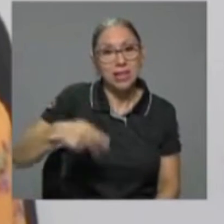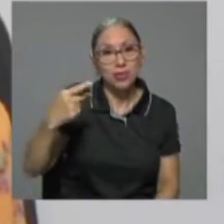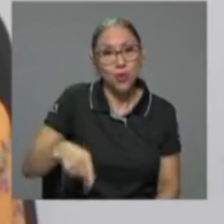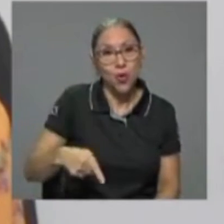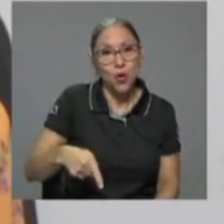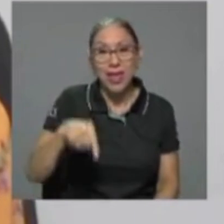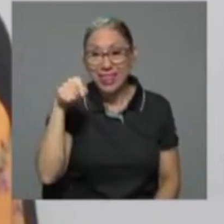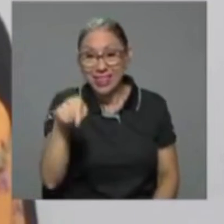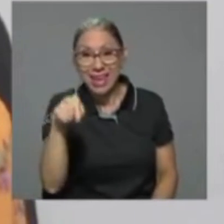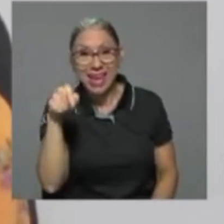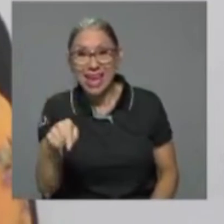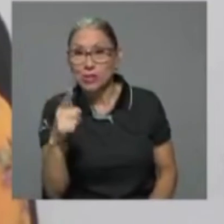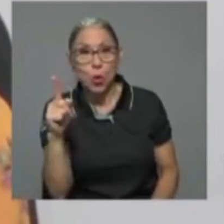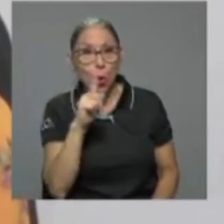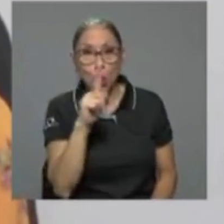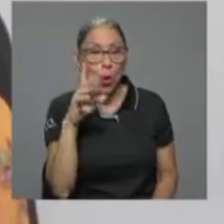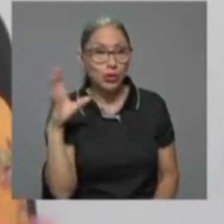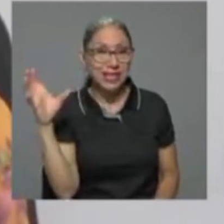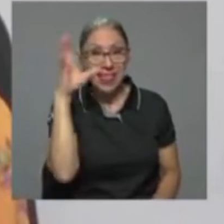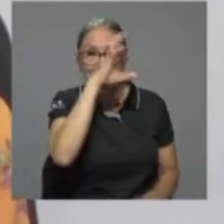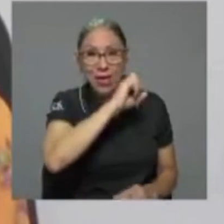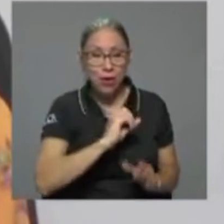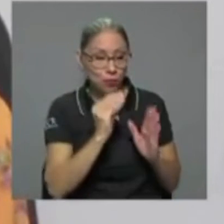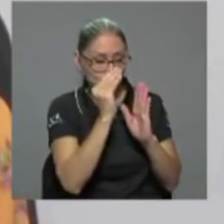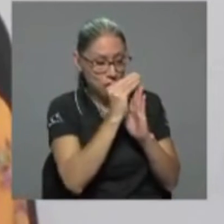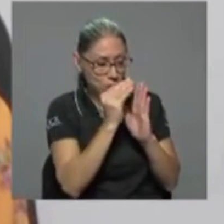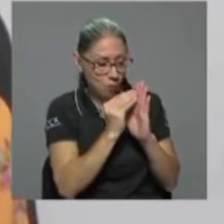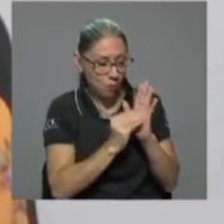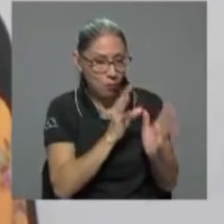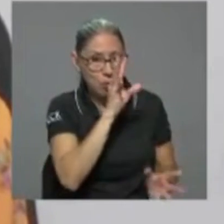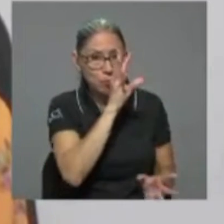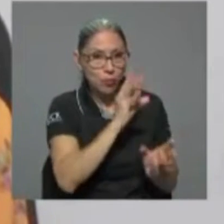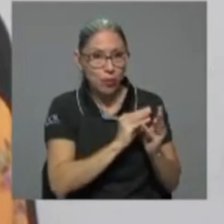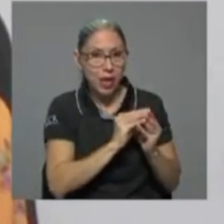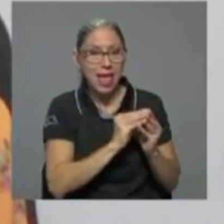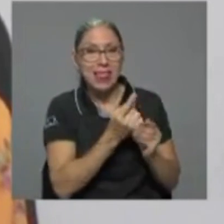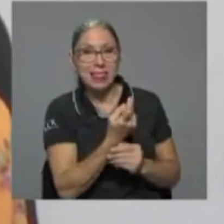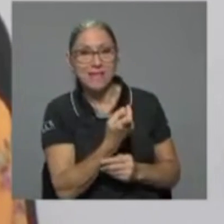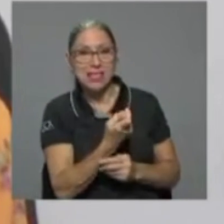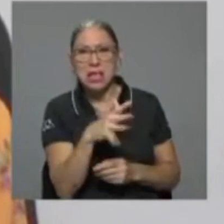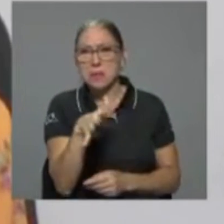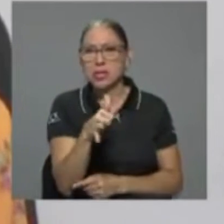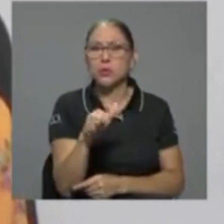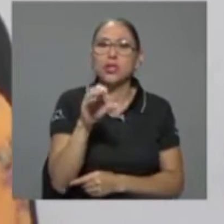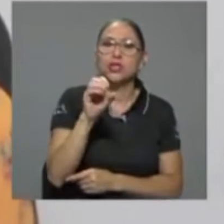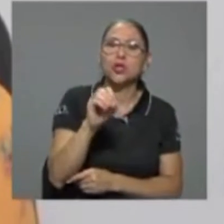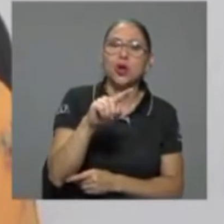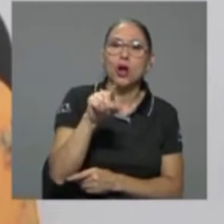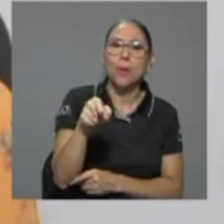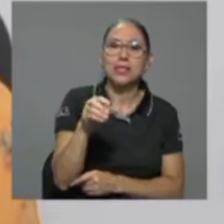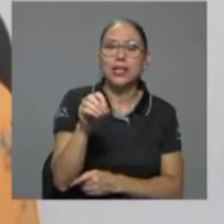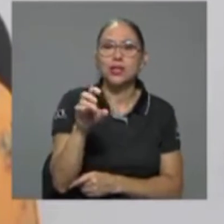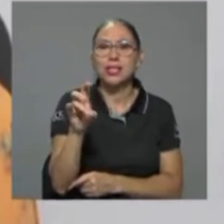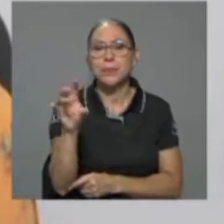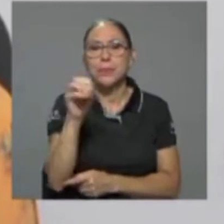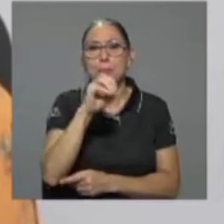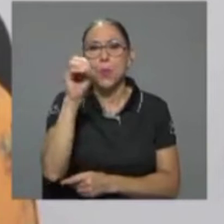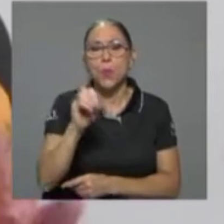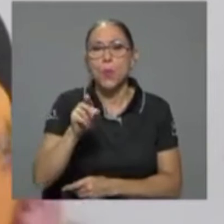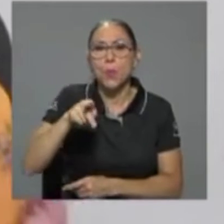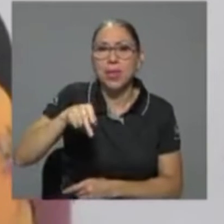en la cifra del déficit aproximadamente como un 0,7% del Producto Interno Bruto,